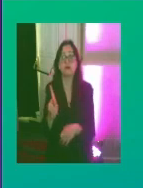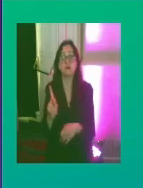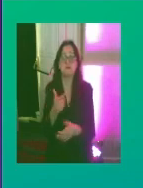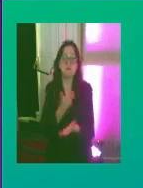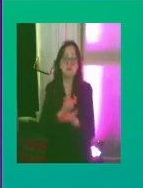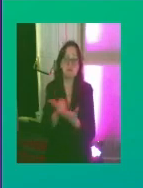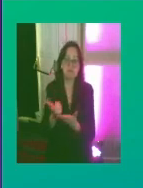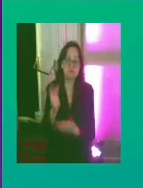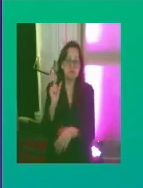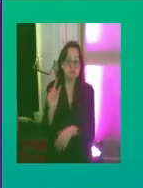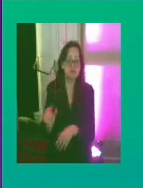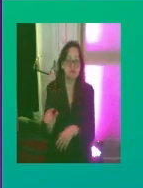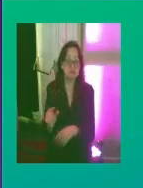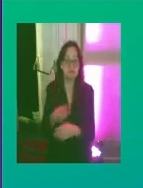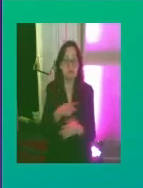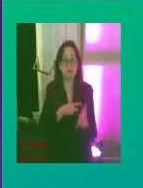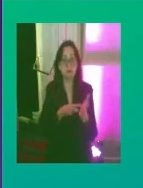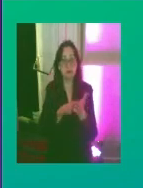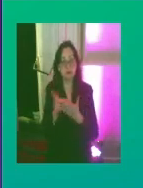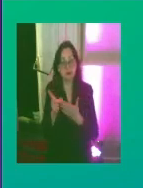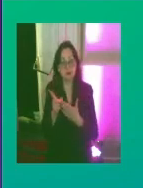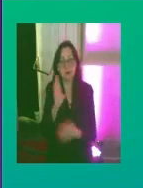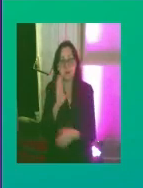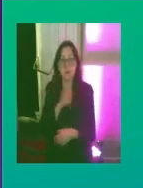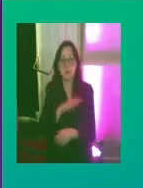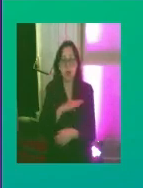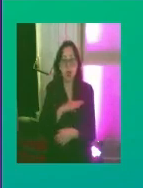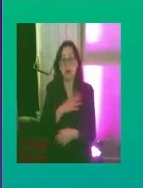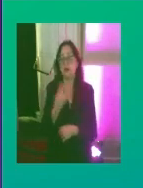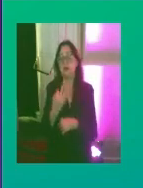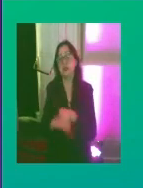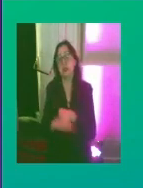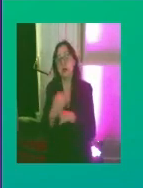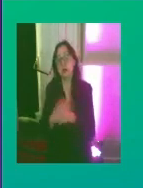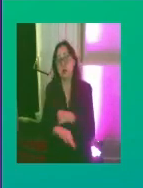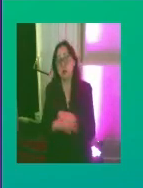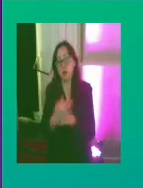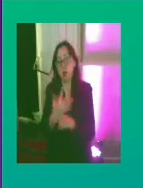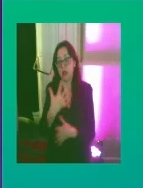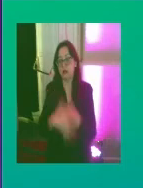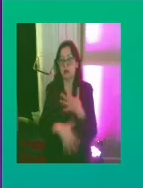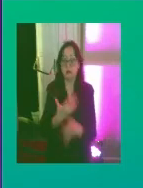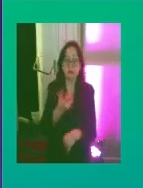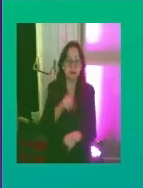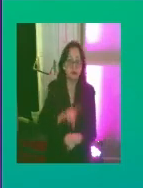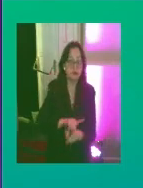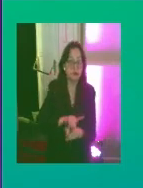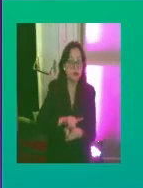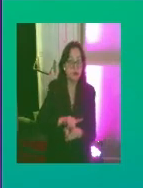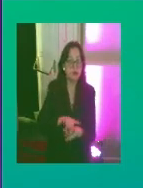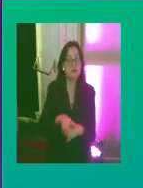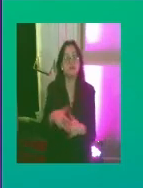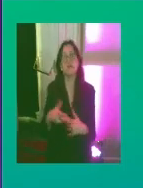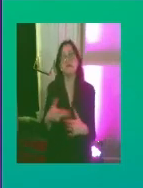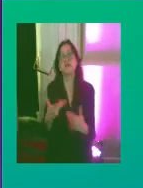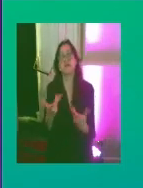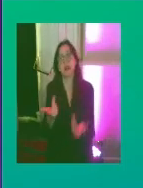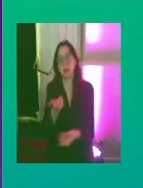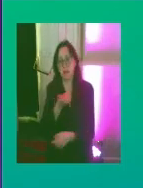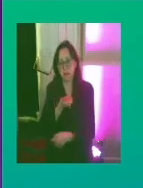trabajos que nos emplean una o dos semanas y nos dejan de nuevo en la calle, en las que nos pagan migajas